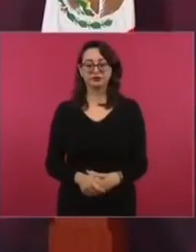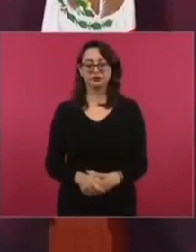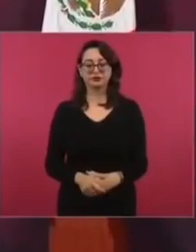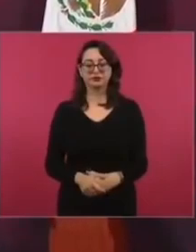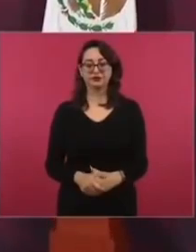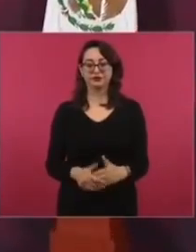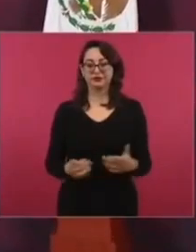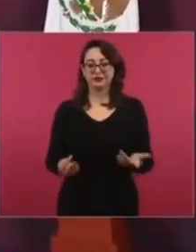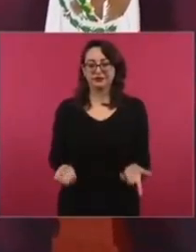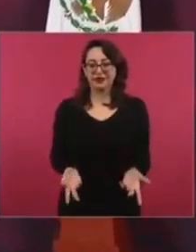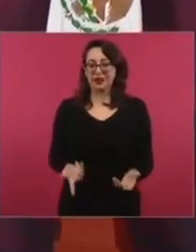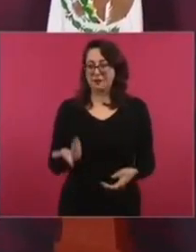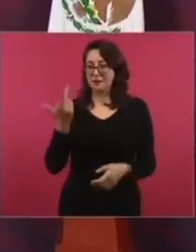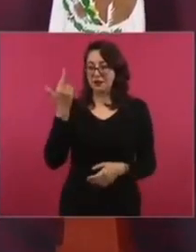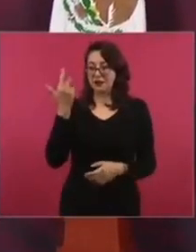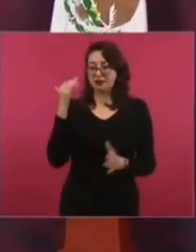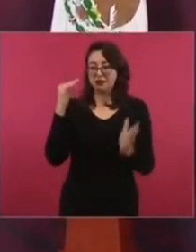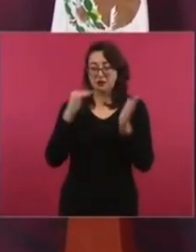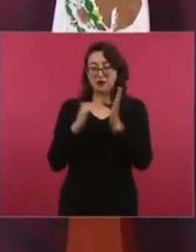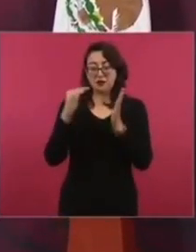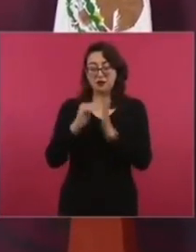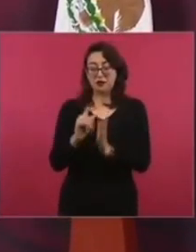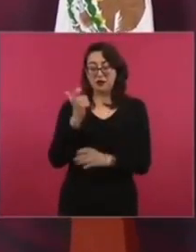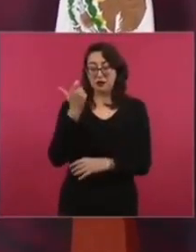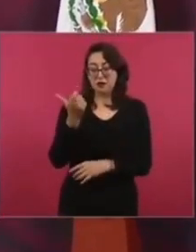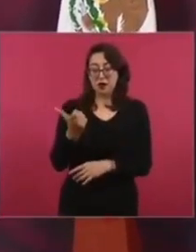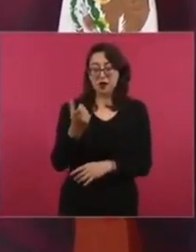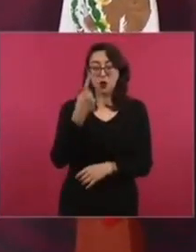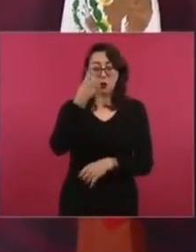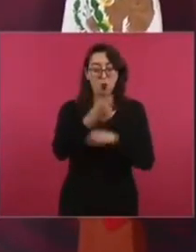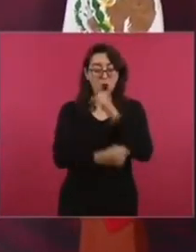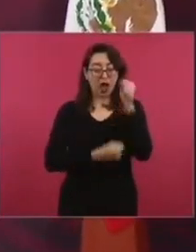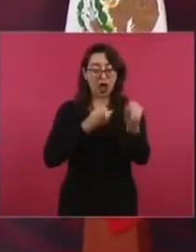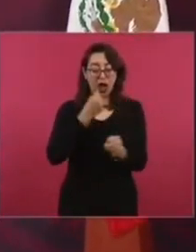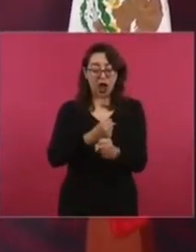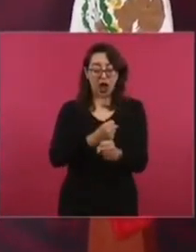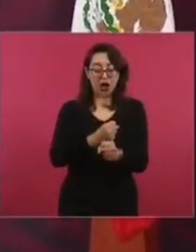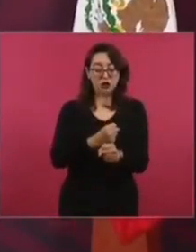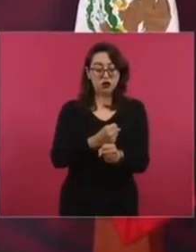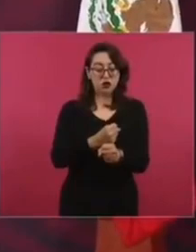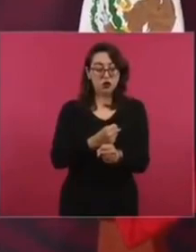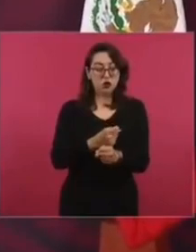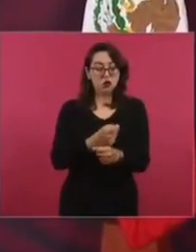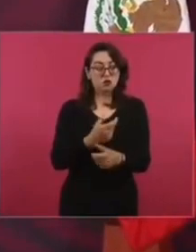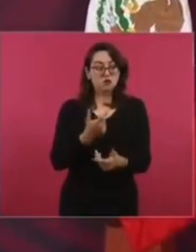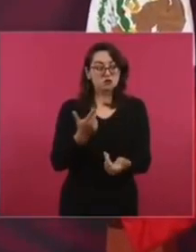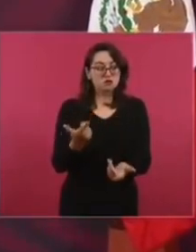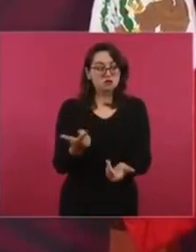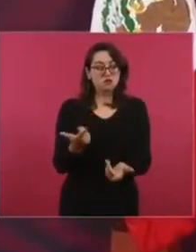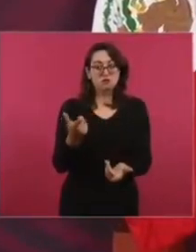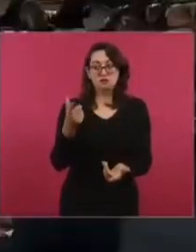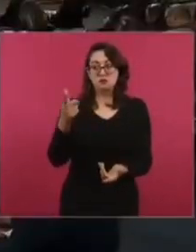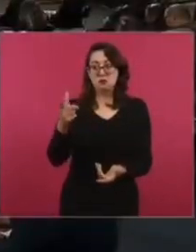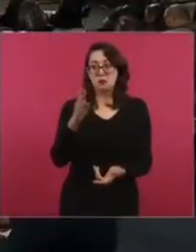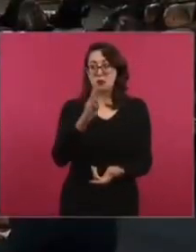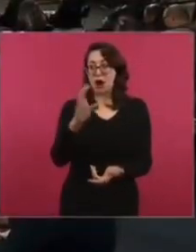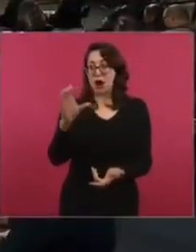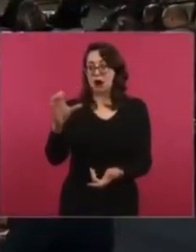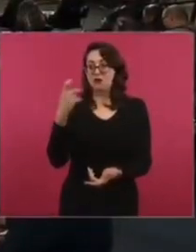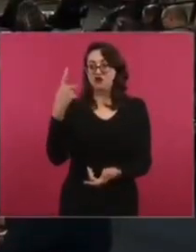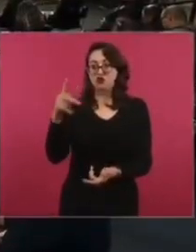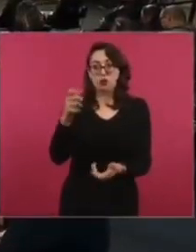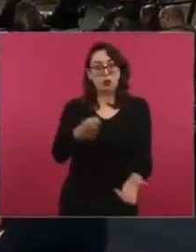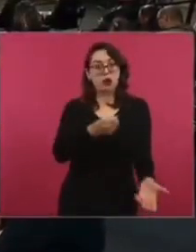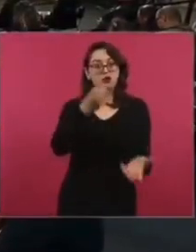ya respaldó la decisión de no de que no se distribuyan los libros de texto gratuitos por qué Porque según tienen